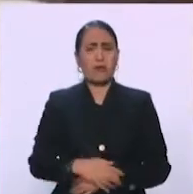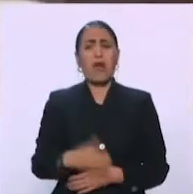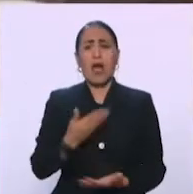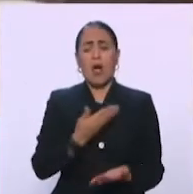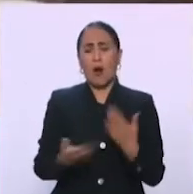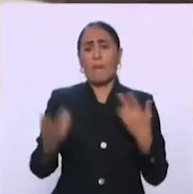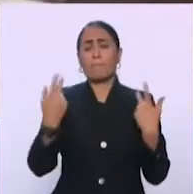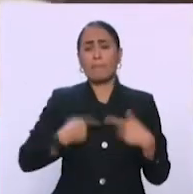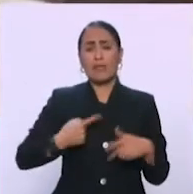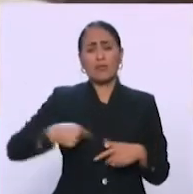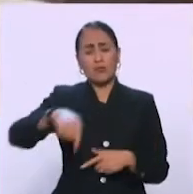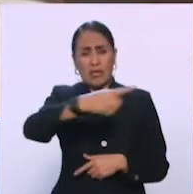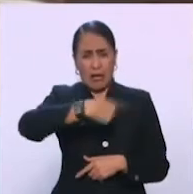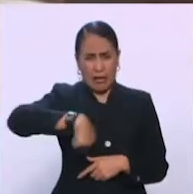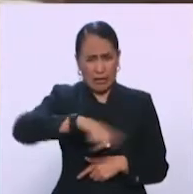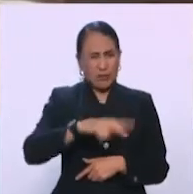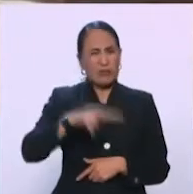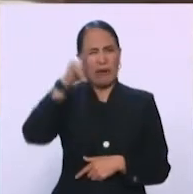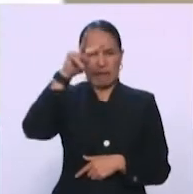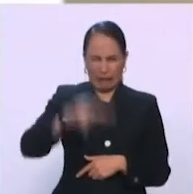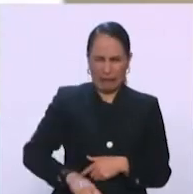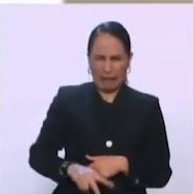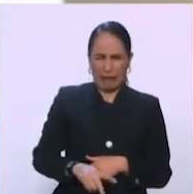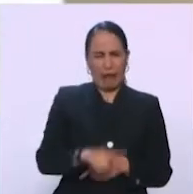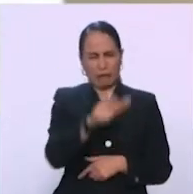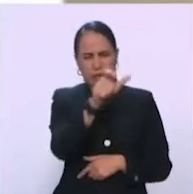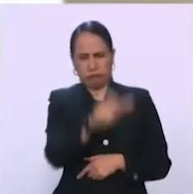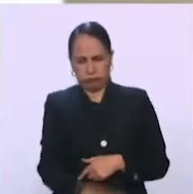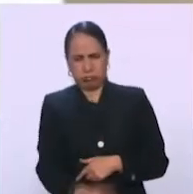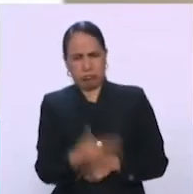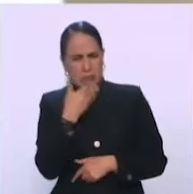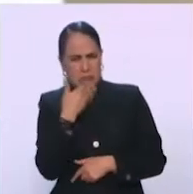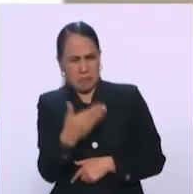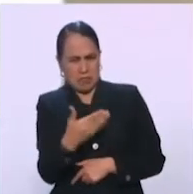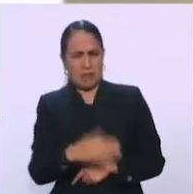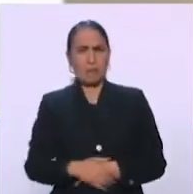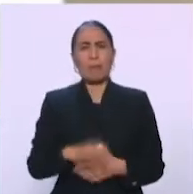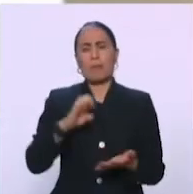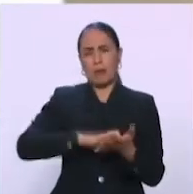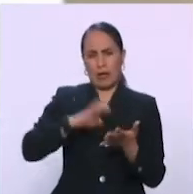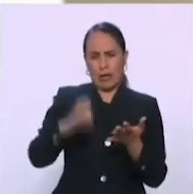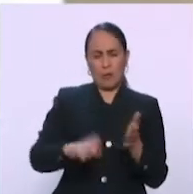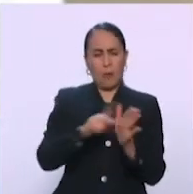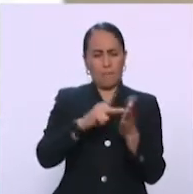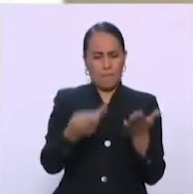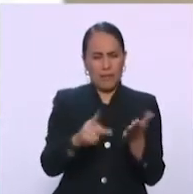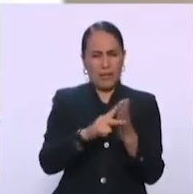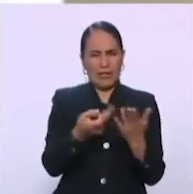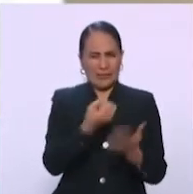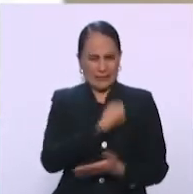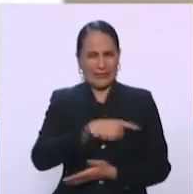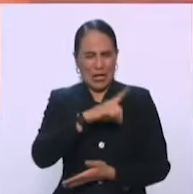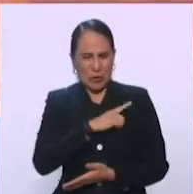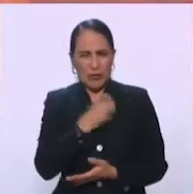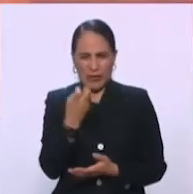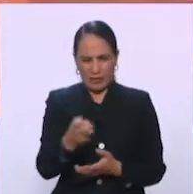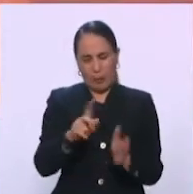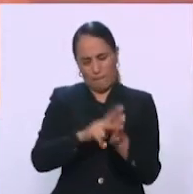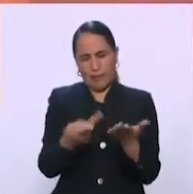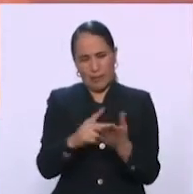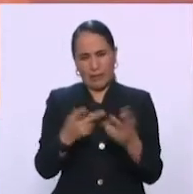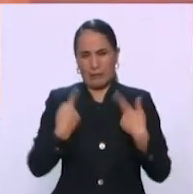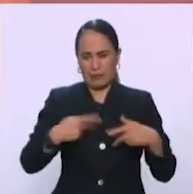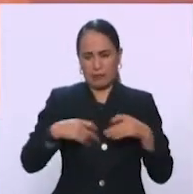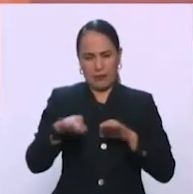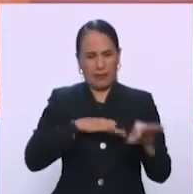no tiene las credenciales necesarias, porque para hacer un reportaje de salud hay que tener un periodista especializado en eso. Tú no